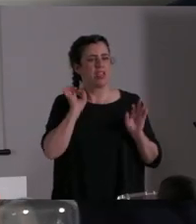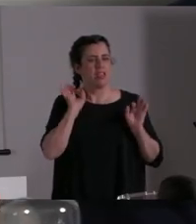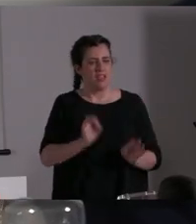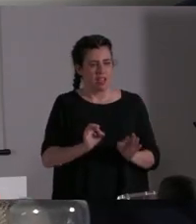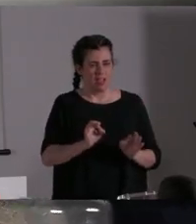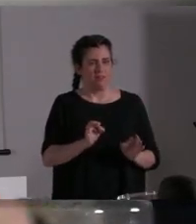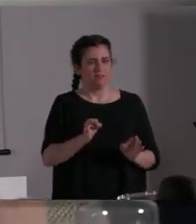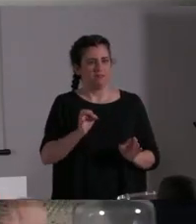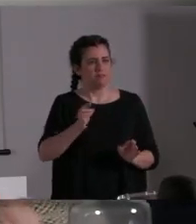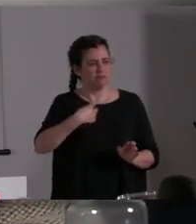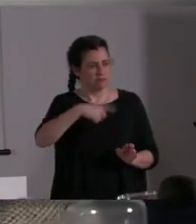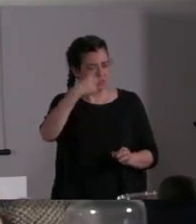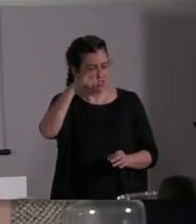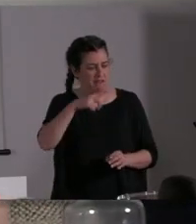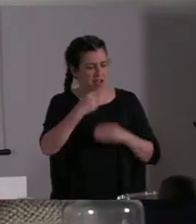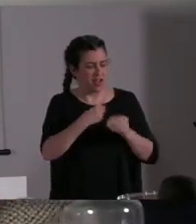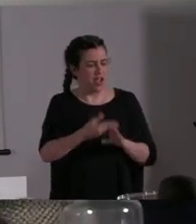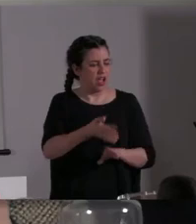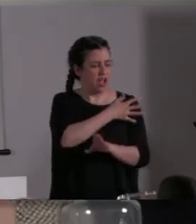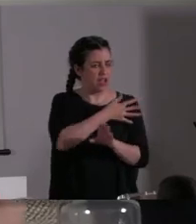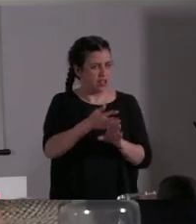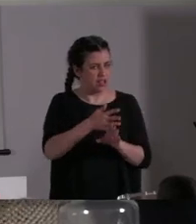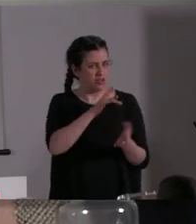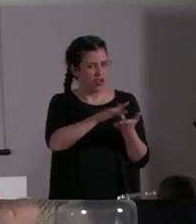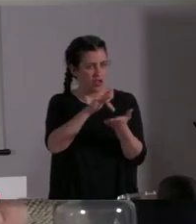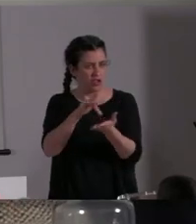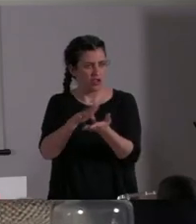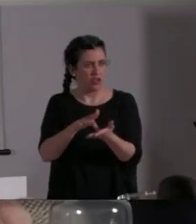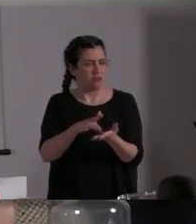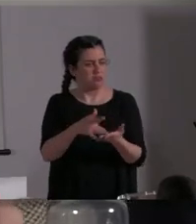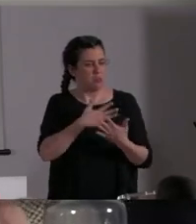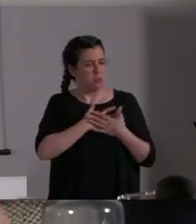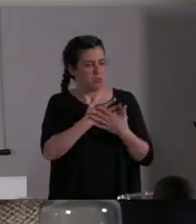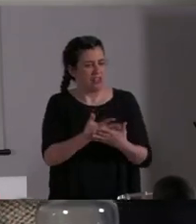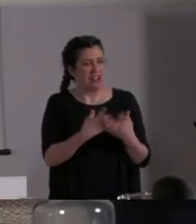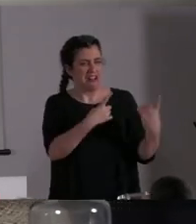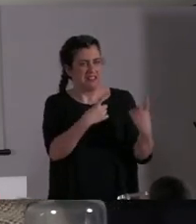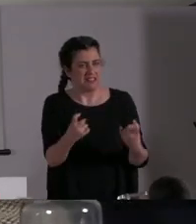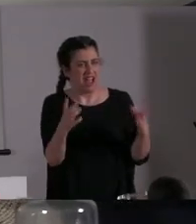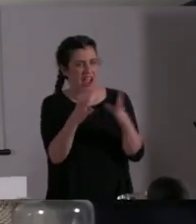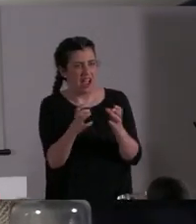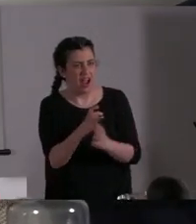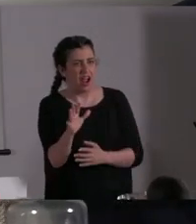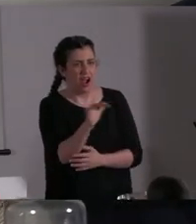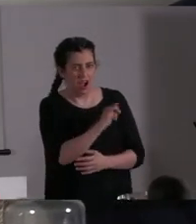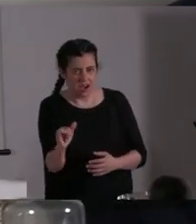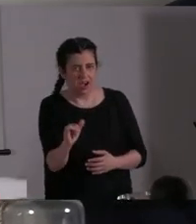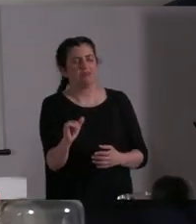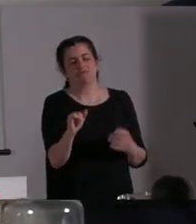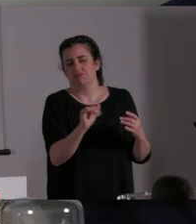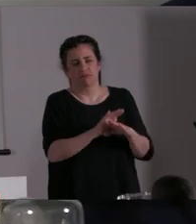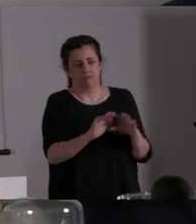que hay capacidad, que hay disposición, que hay voluntad, necesidad y ganas, que es lo que se necesita, ¿no? Si bien